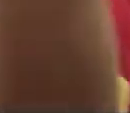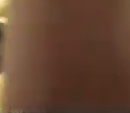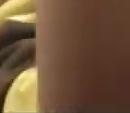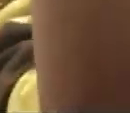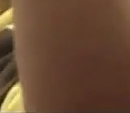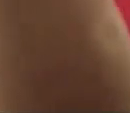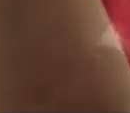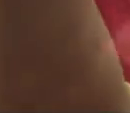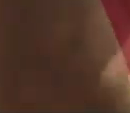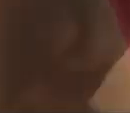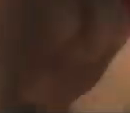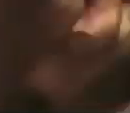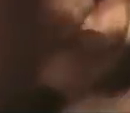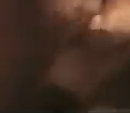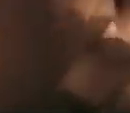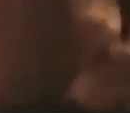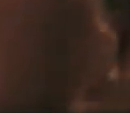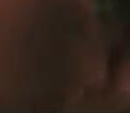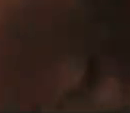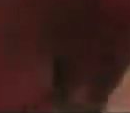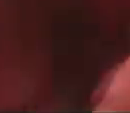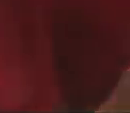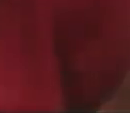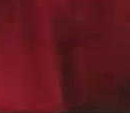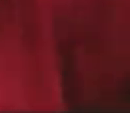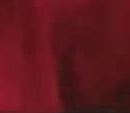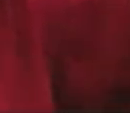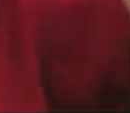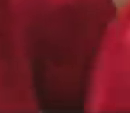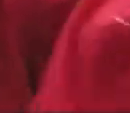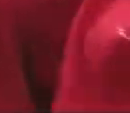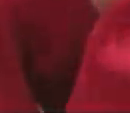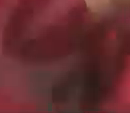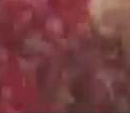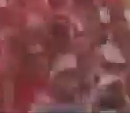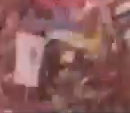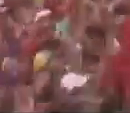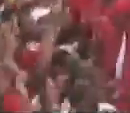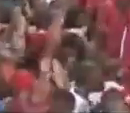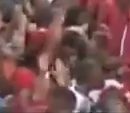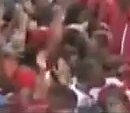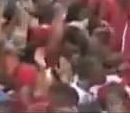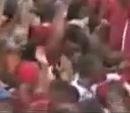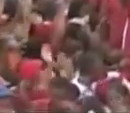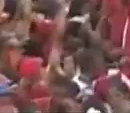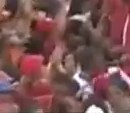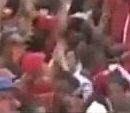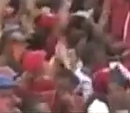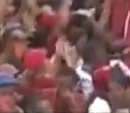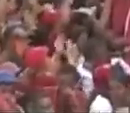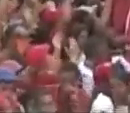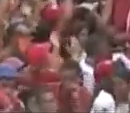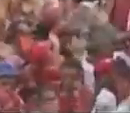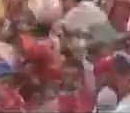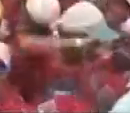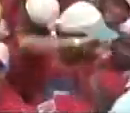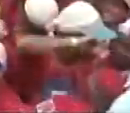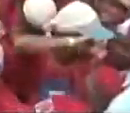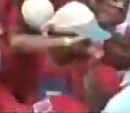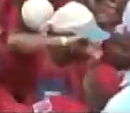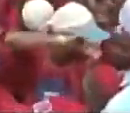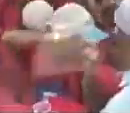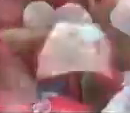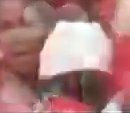Y les juro que dedicaré toda mi vida al servicio del pueblo de Venezuela para ver surgir la